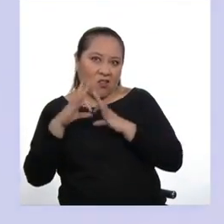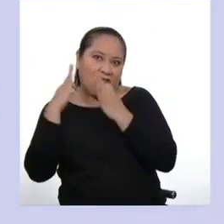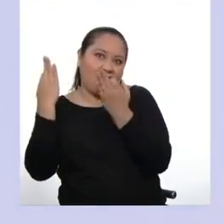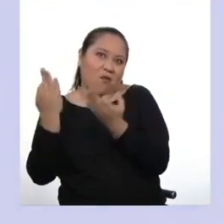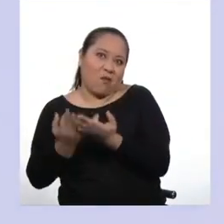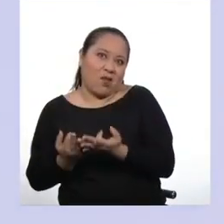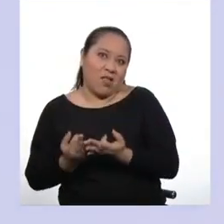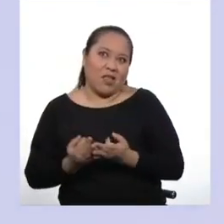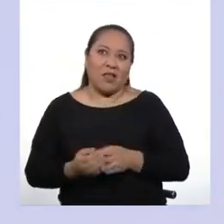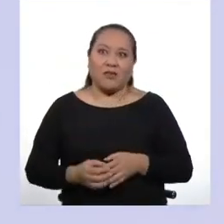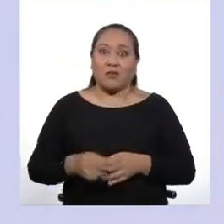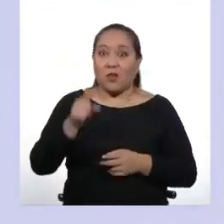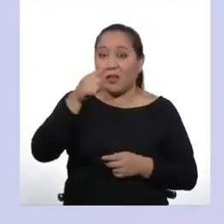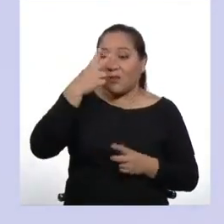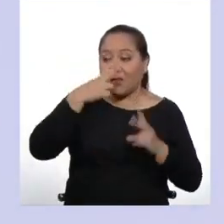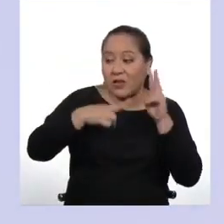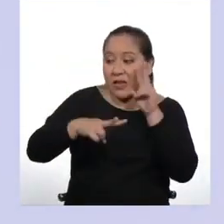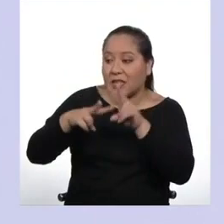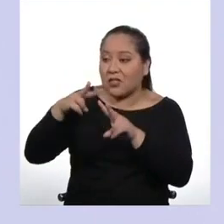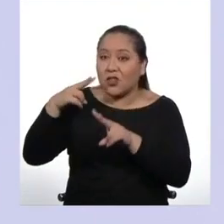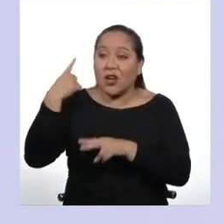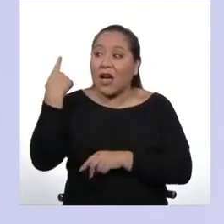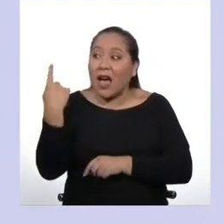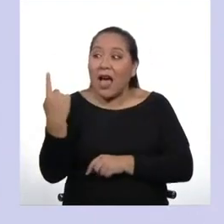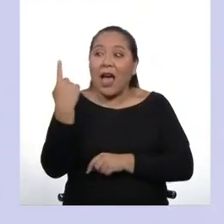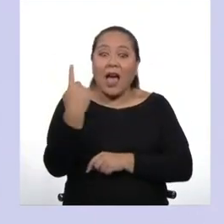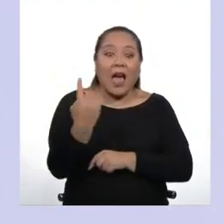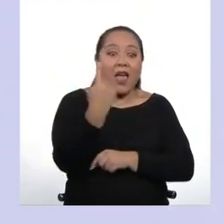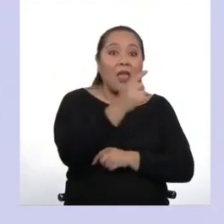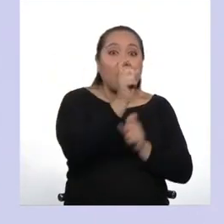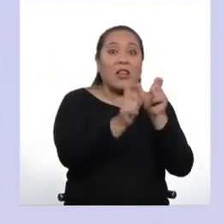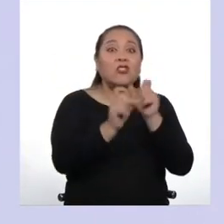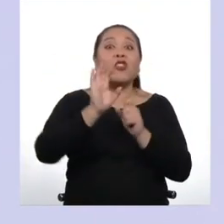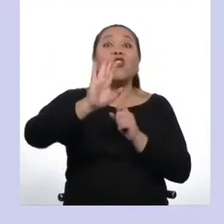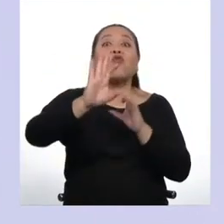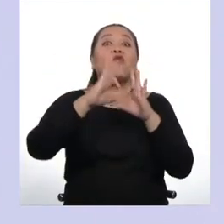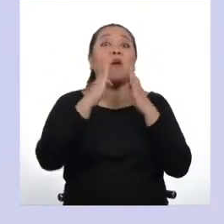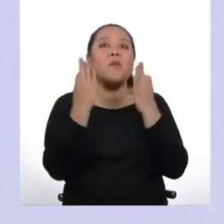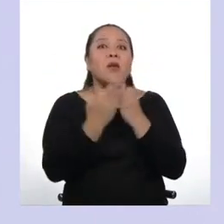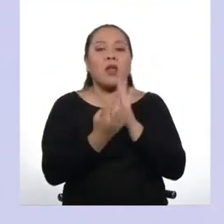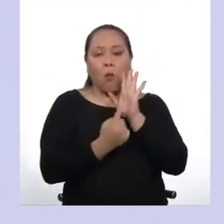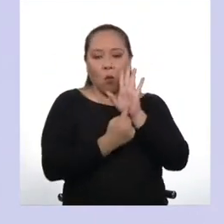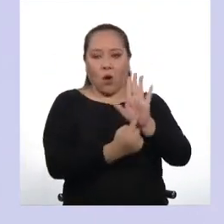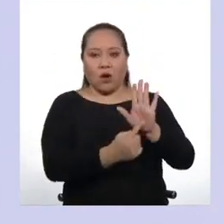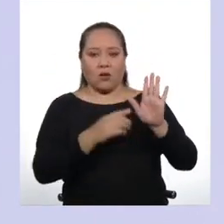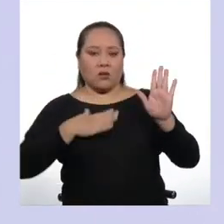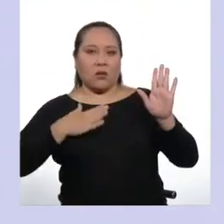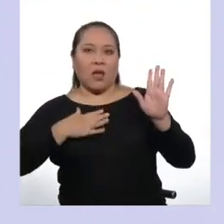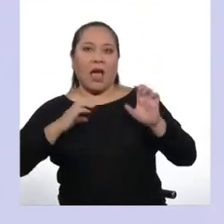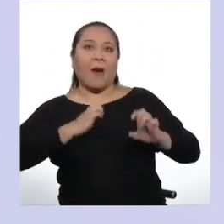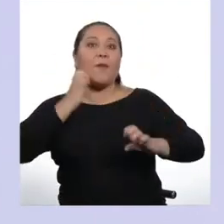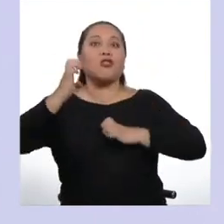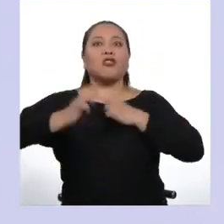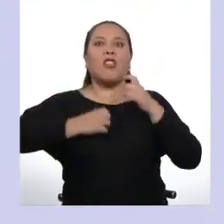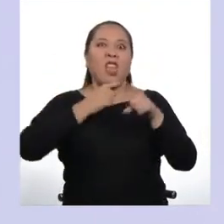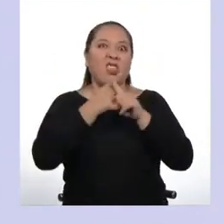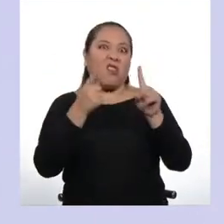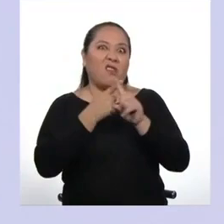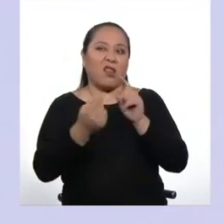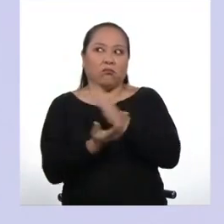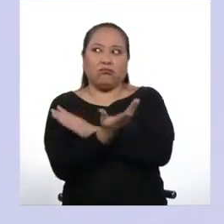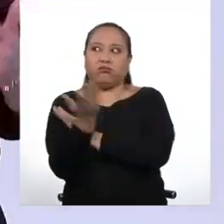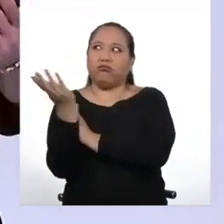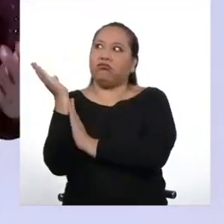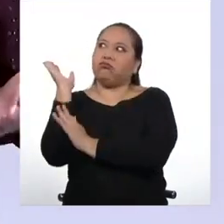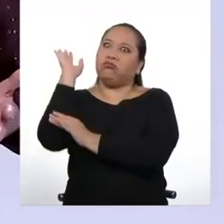familias. ¿Has visto que cada uno de los miembros de tu familia muestra emociones distintas durante todo el día y todos